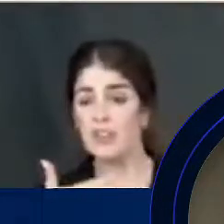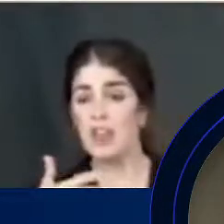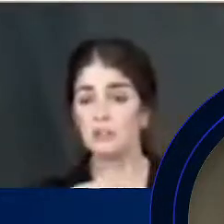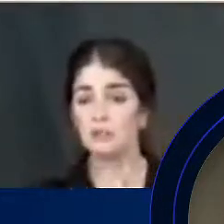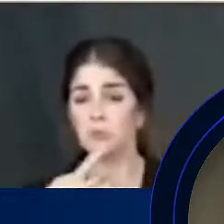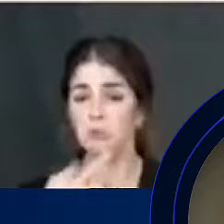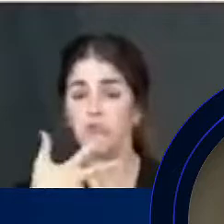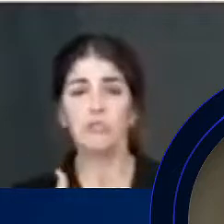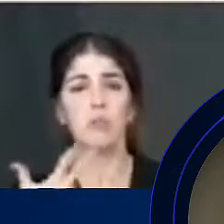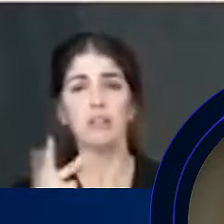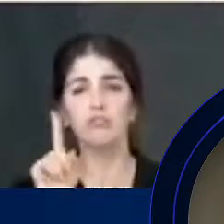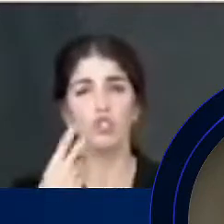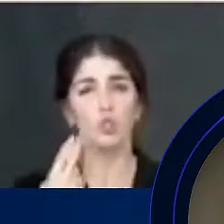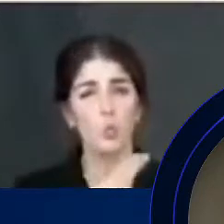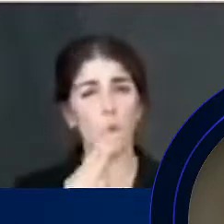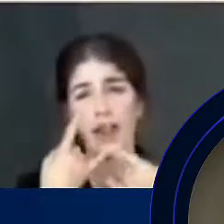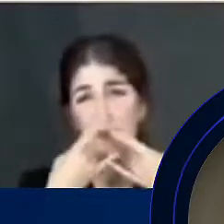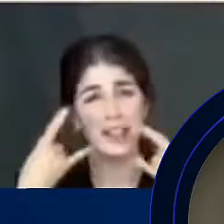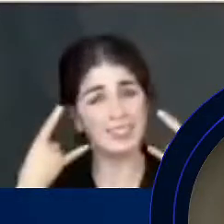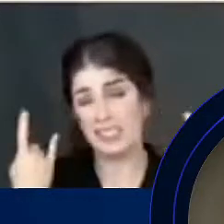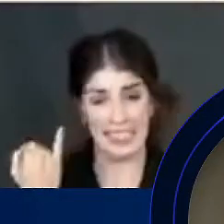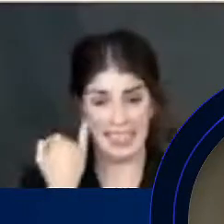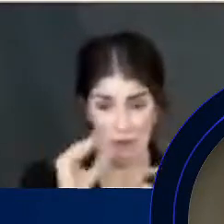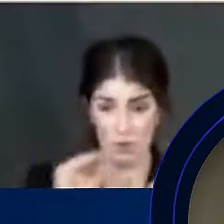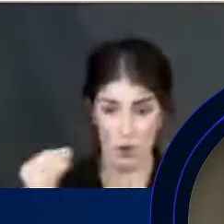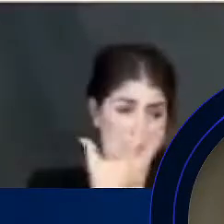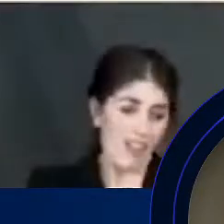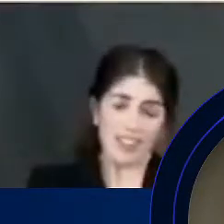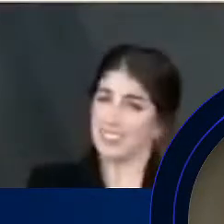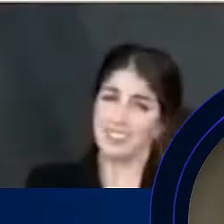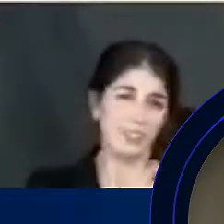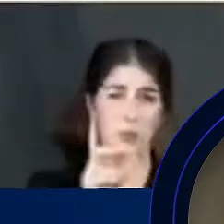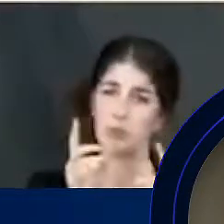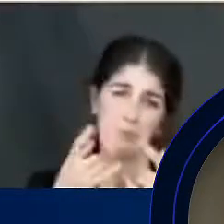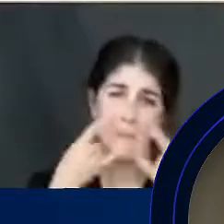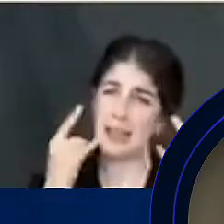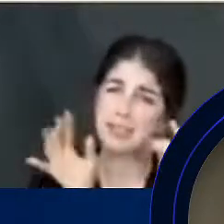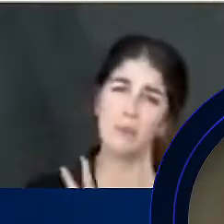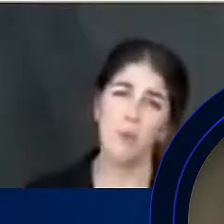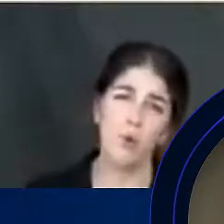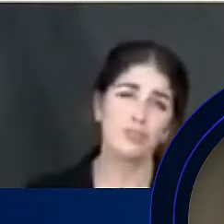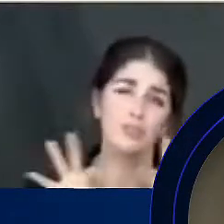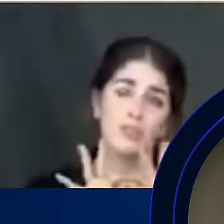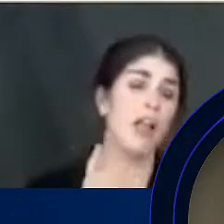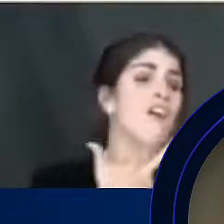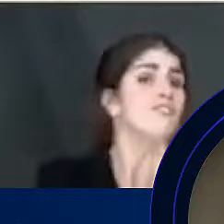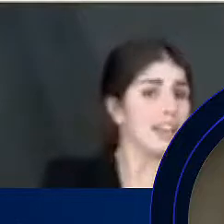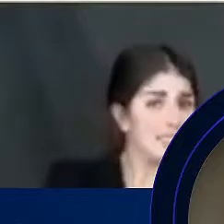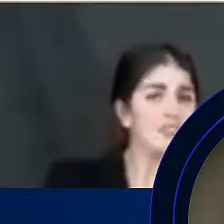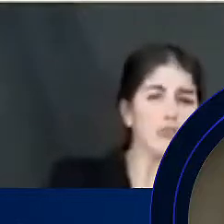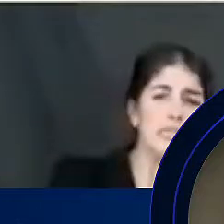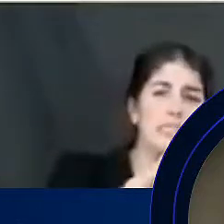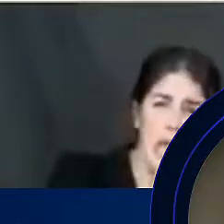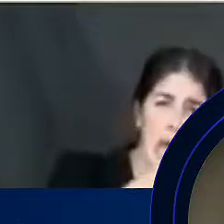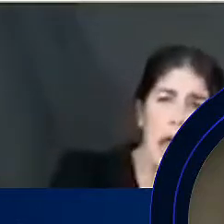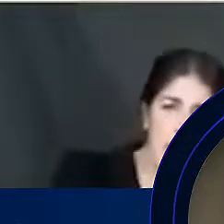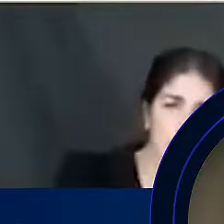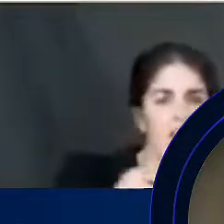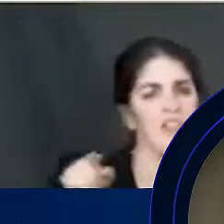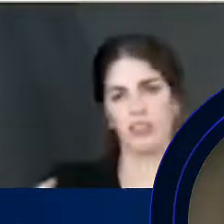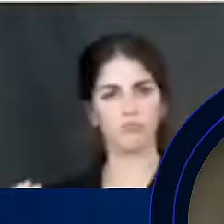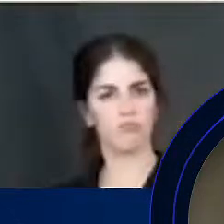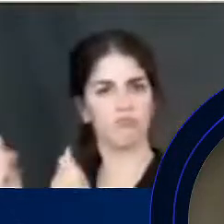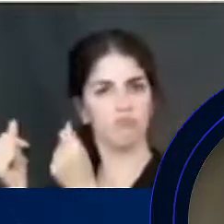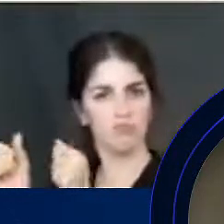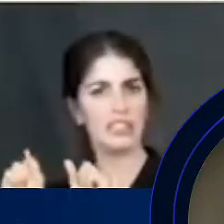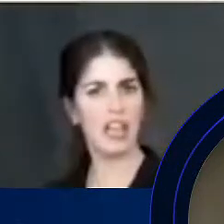la situación y pues la prioridad del nuevo gobierno es vacunar a toda la